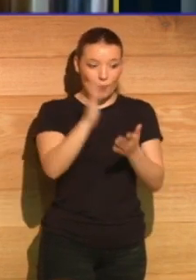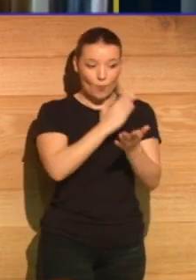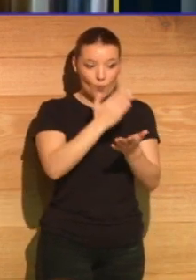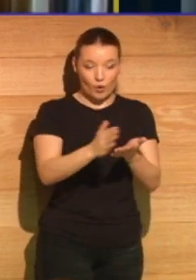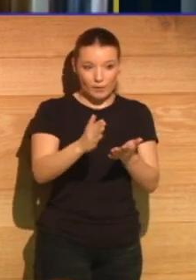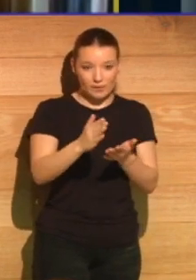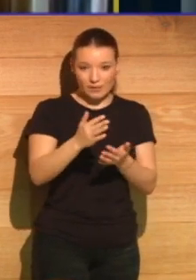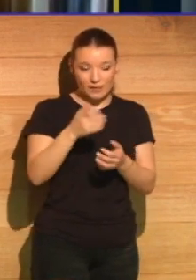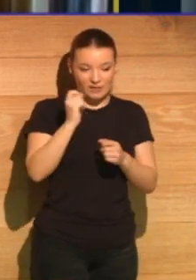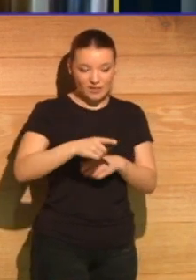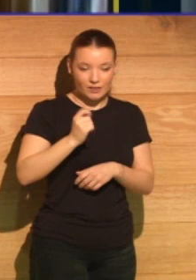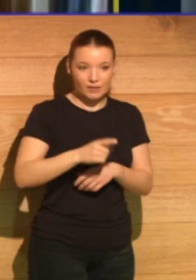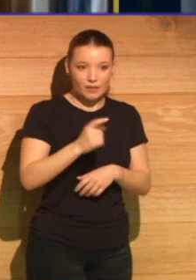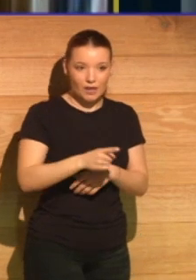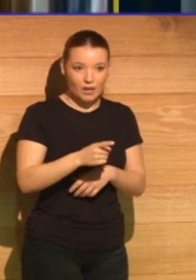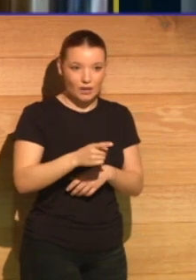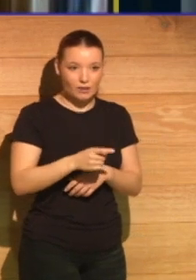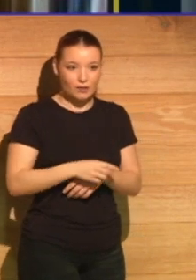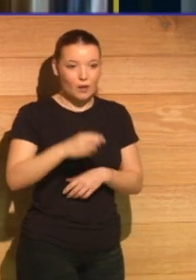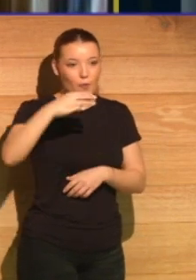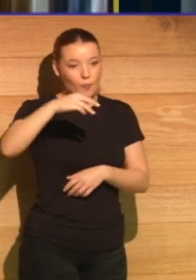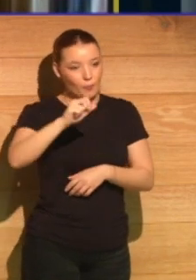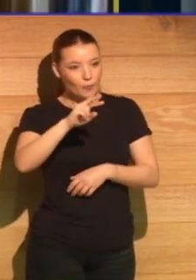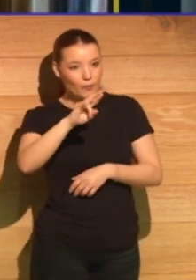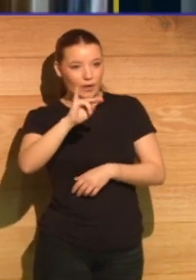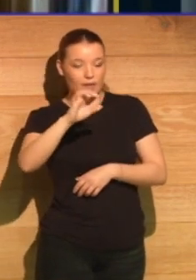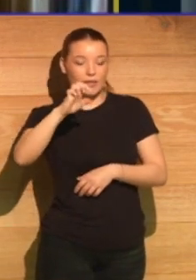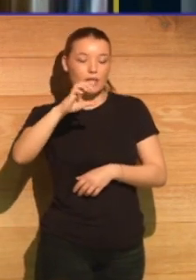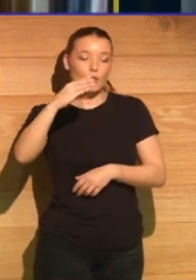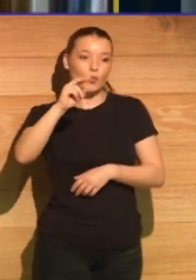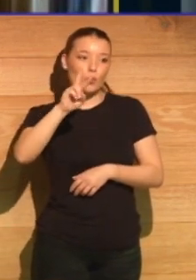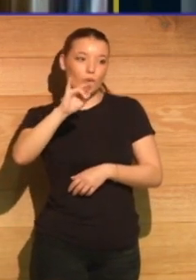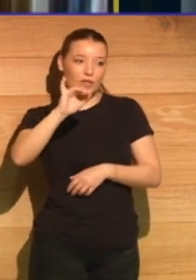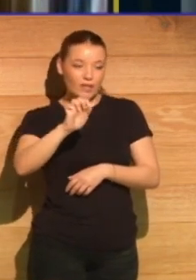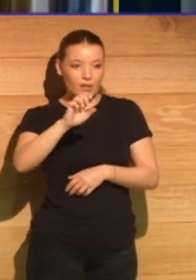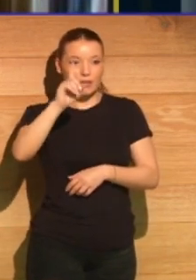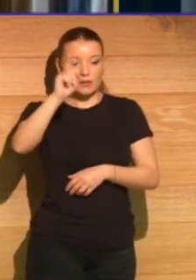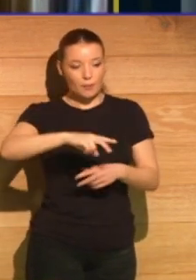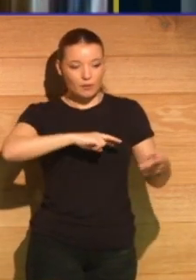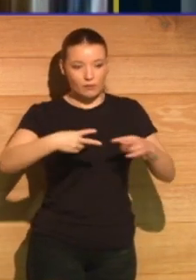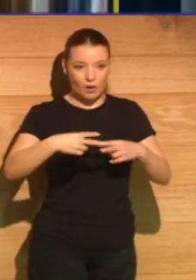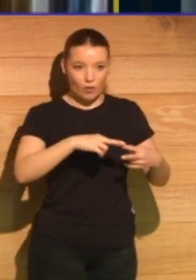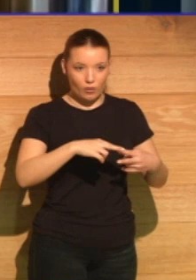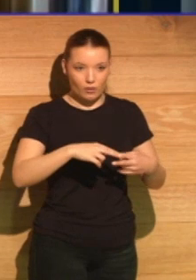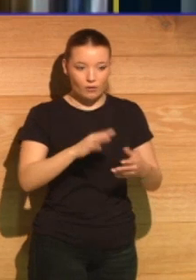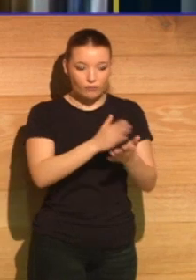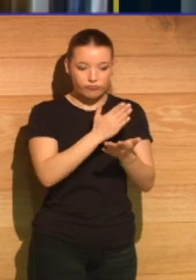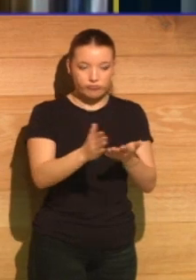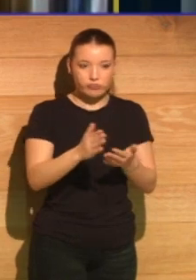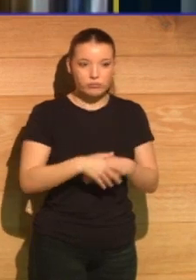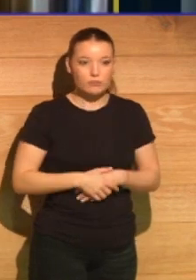tradujo poemas. Marie Curie también. Tenemos también a Wang Zhenyi, que también hizo